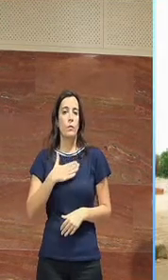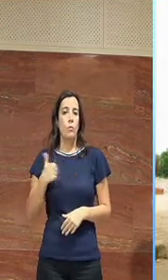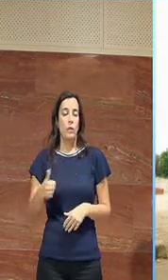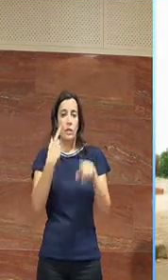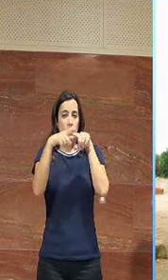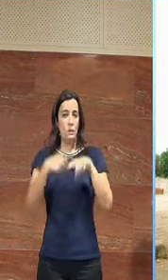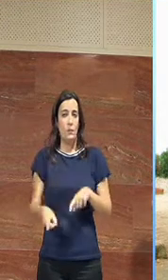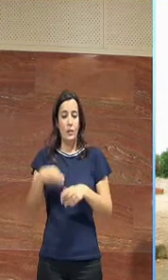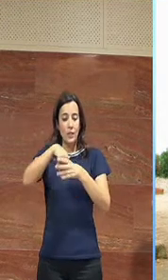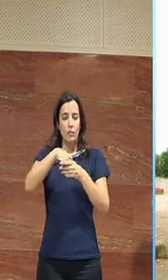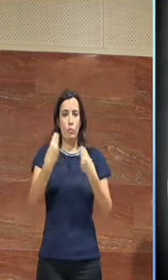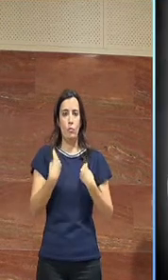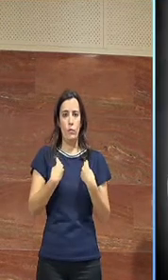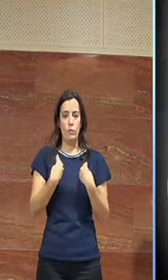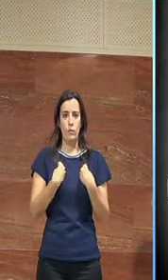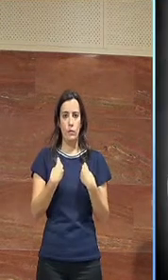de vivienda